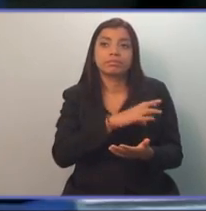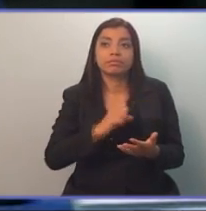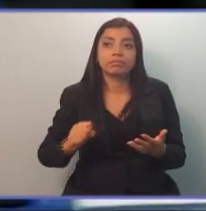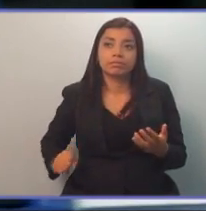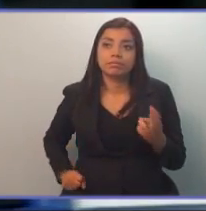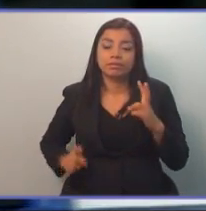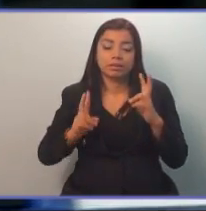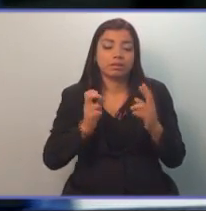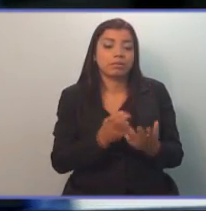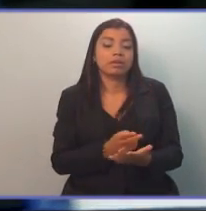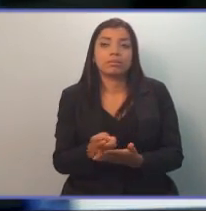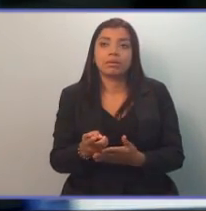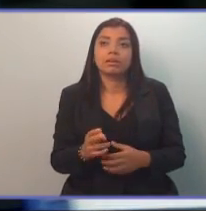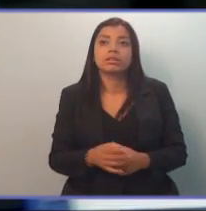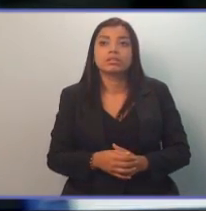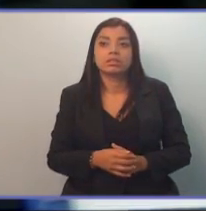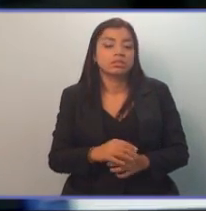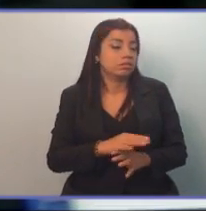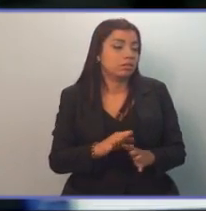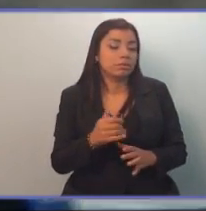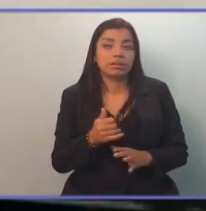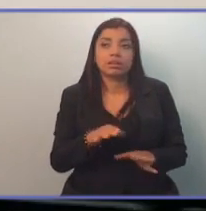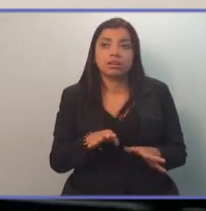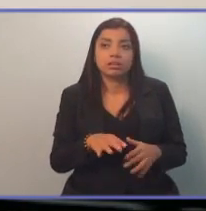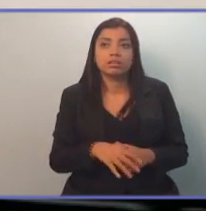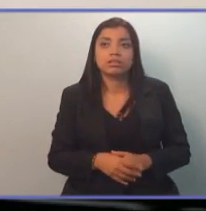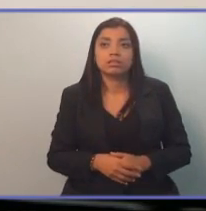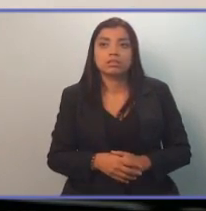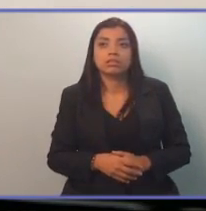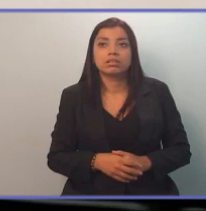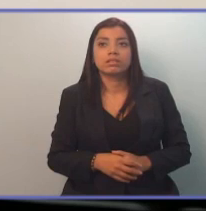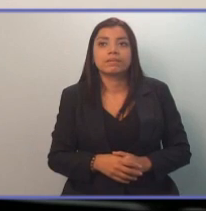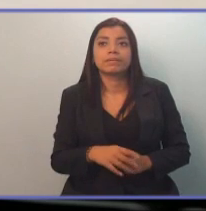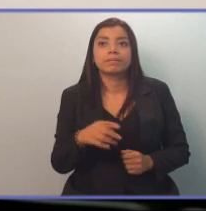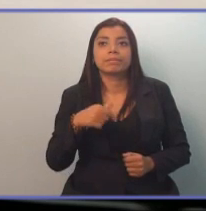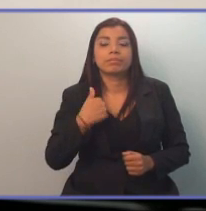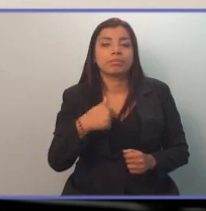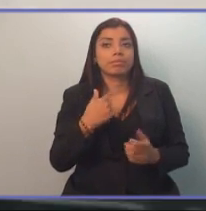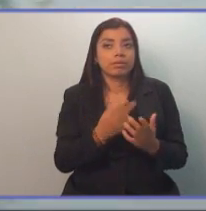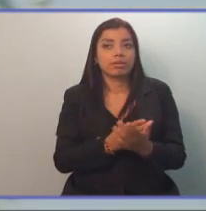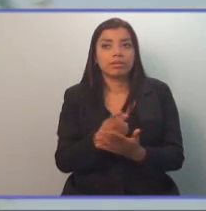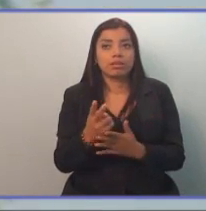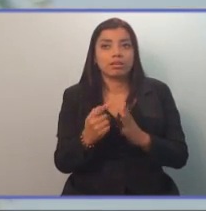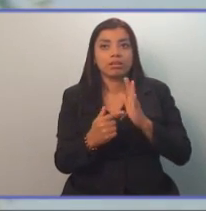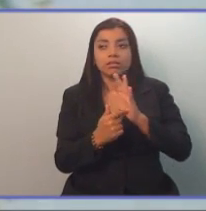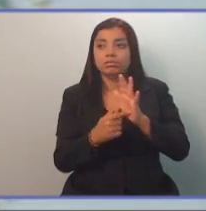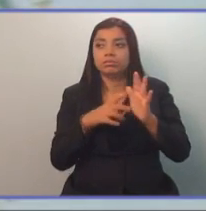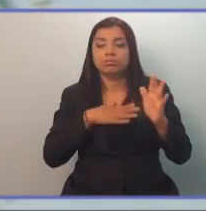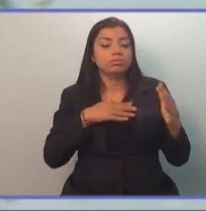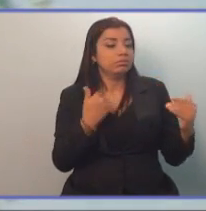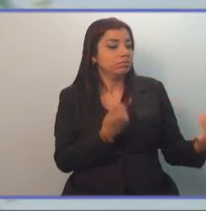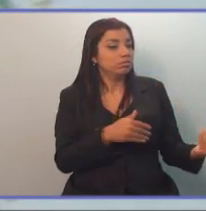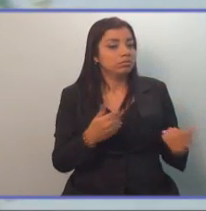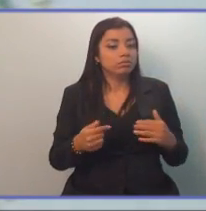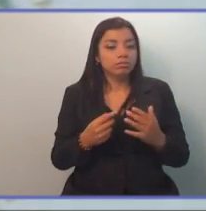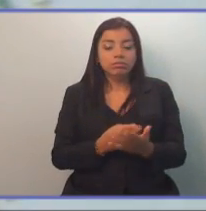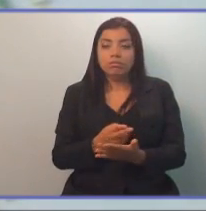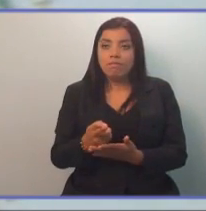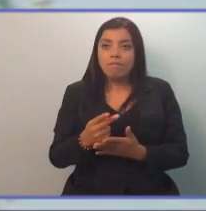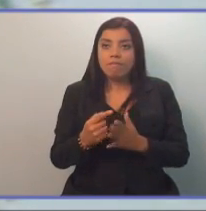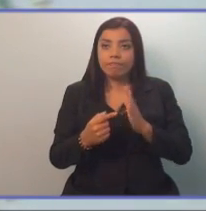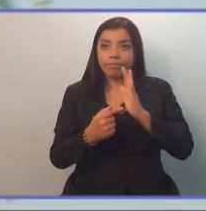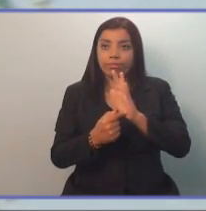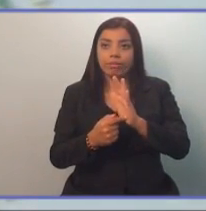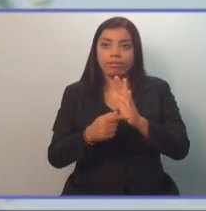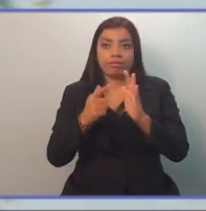de transparencia? Solamente, gracias. Siempre he sido transparente en mis actuaciones. Lo